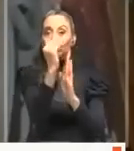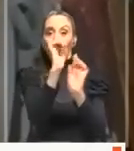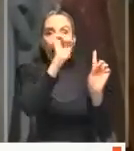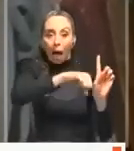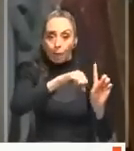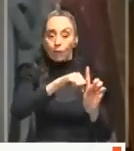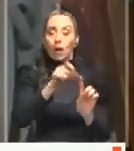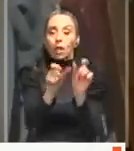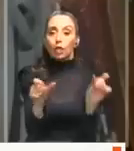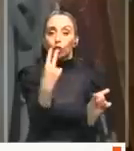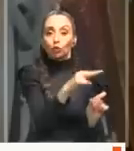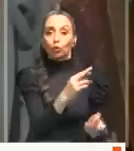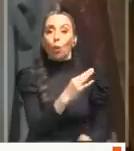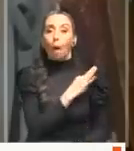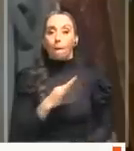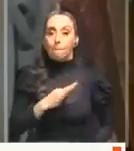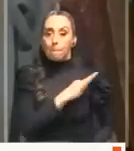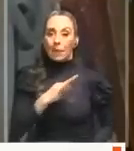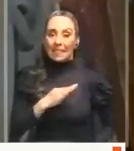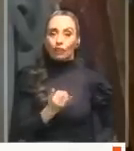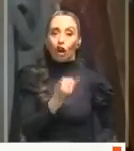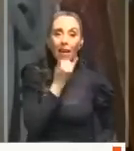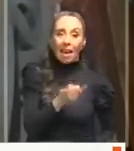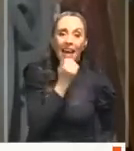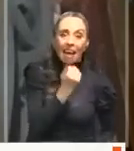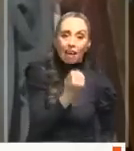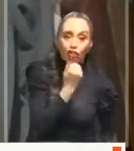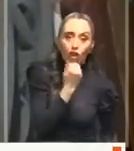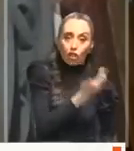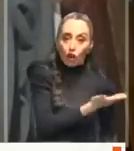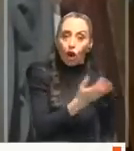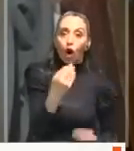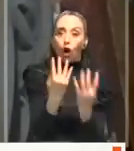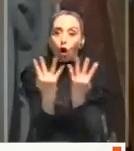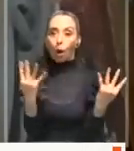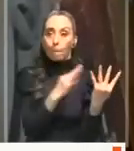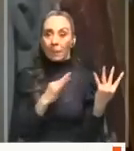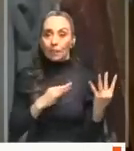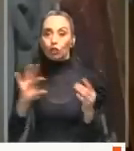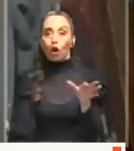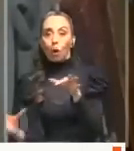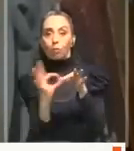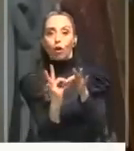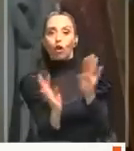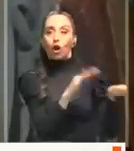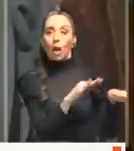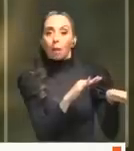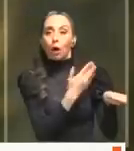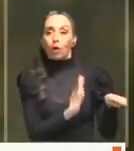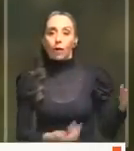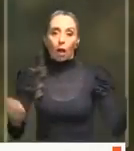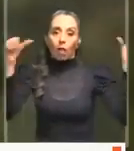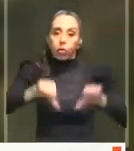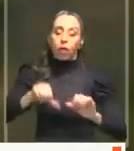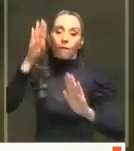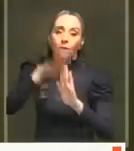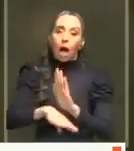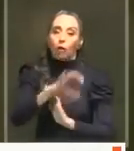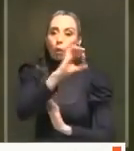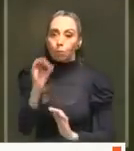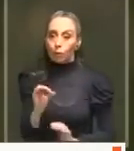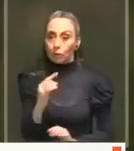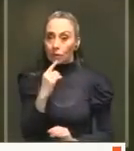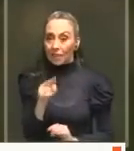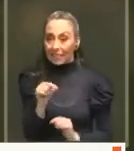propios ministros, por los errores de su propio gabinete o de sus aliados del gobierno, se desploma. Yo lo definiría como